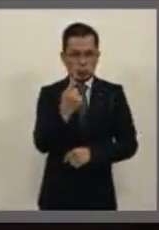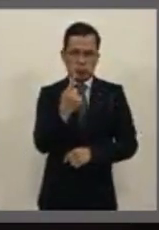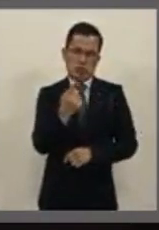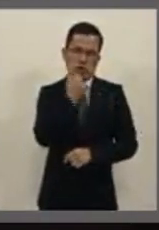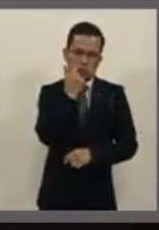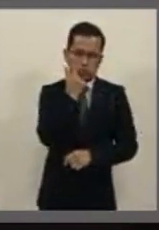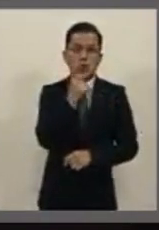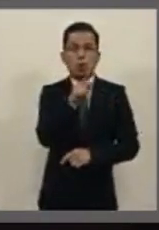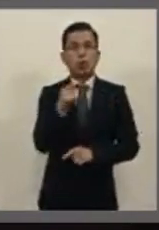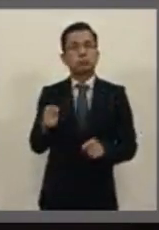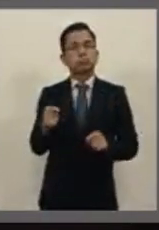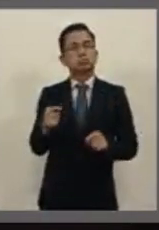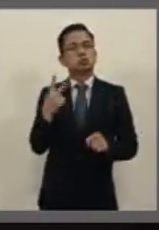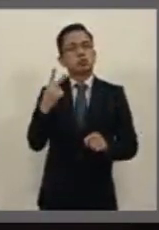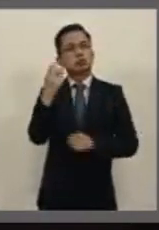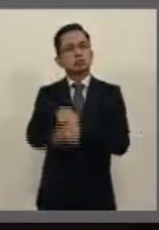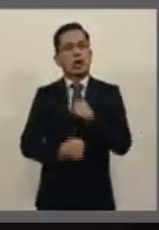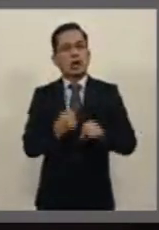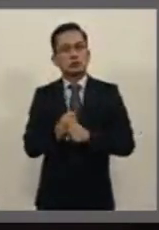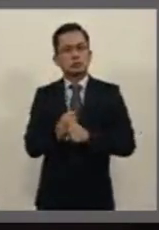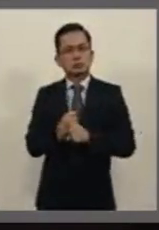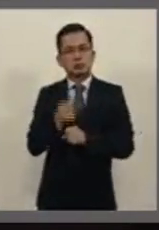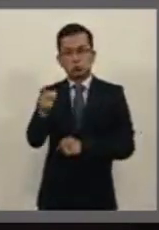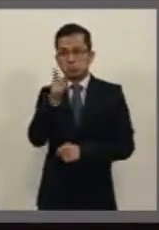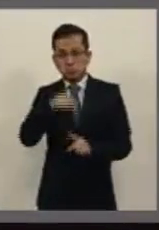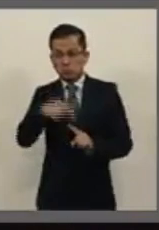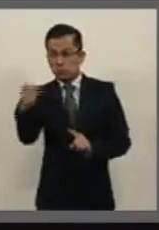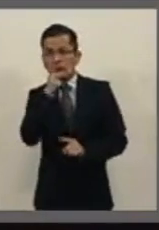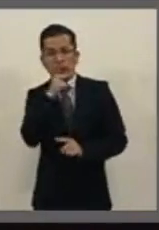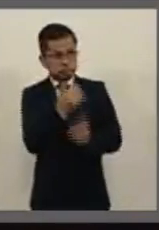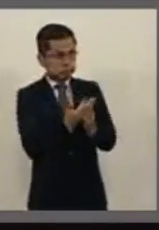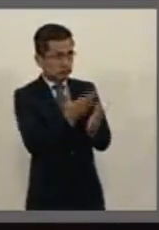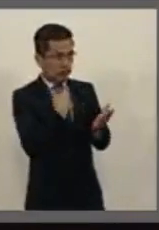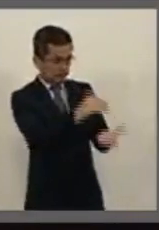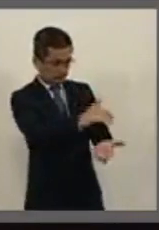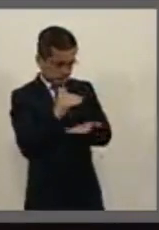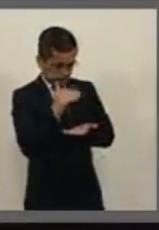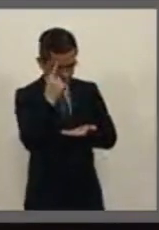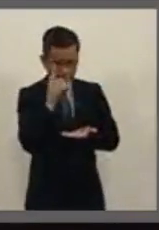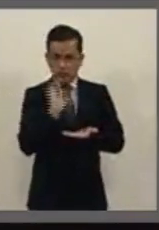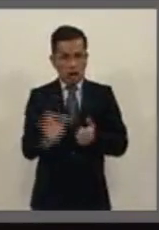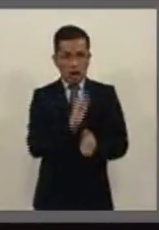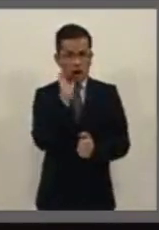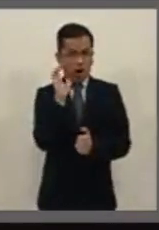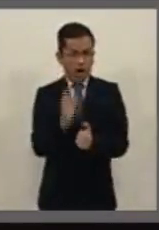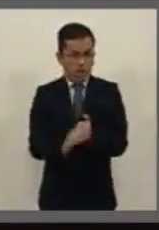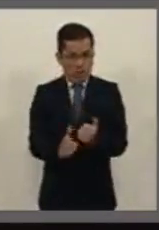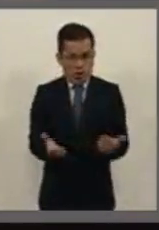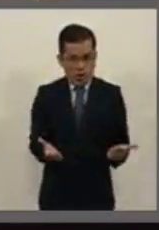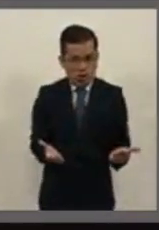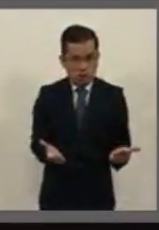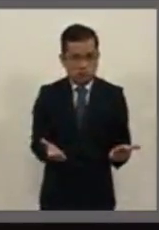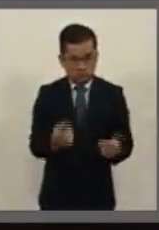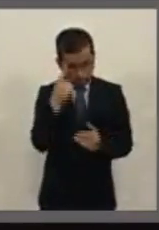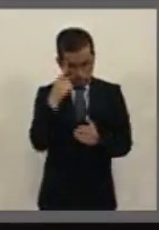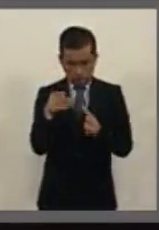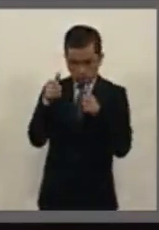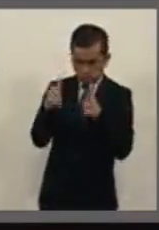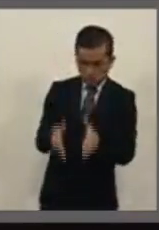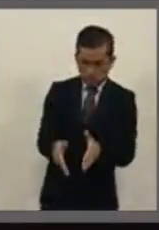ello el padre sigue esperando que le entreguen esos restos para cerrar el círculo, hacer el